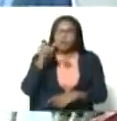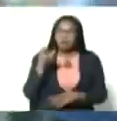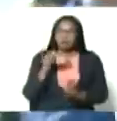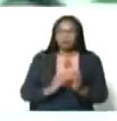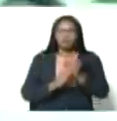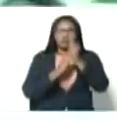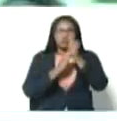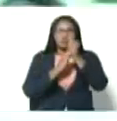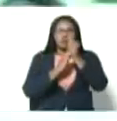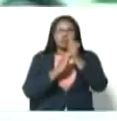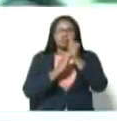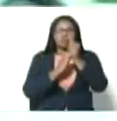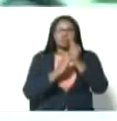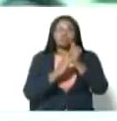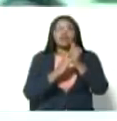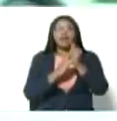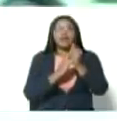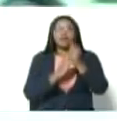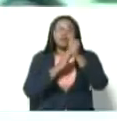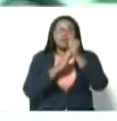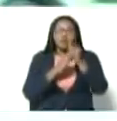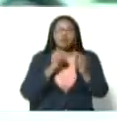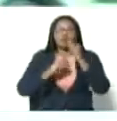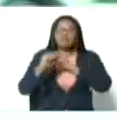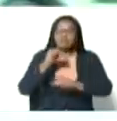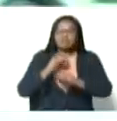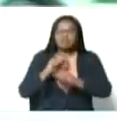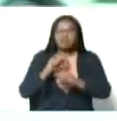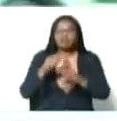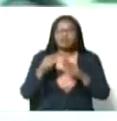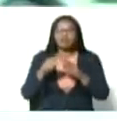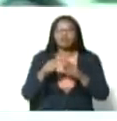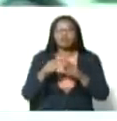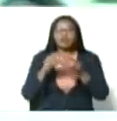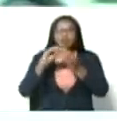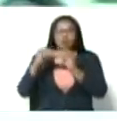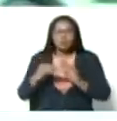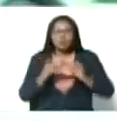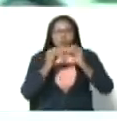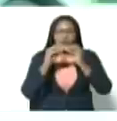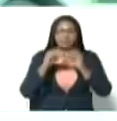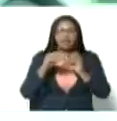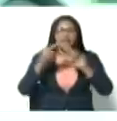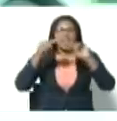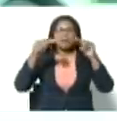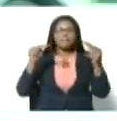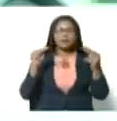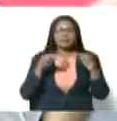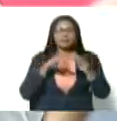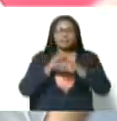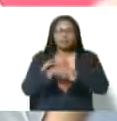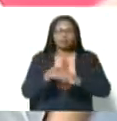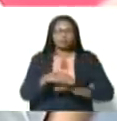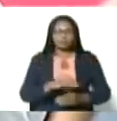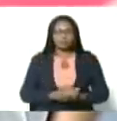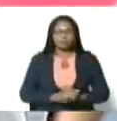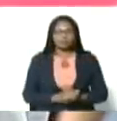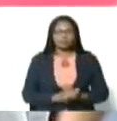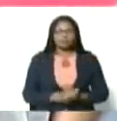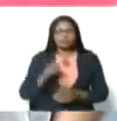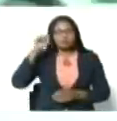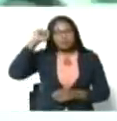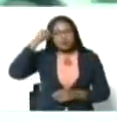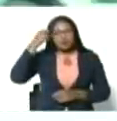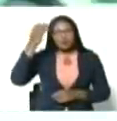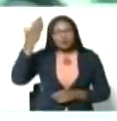delegado sindical de los trabajadores de mantenimiento de La Paz. Son recuerdos. Y me